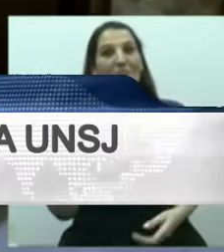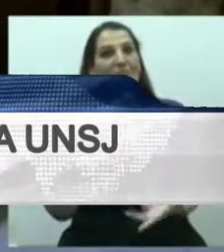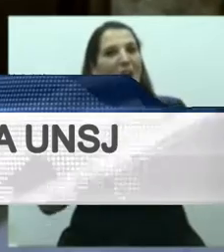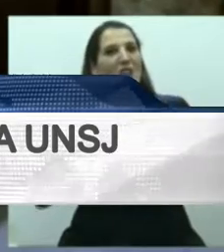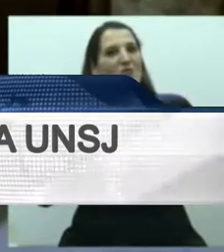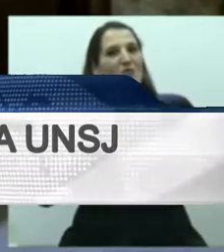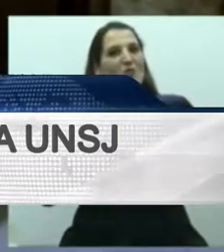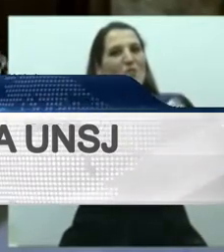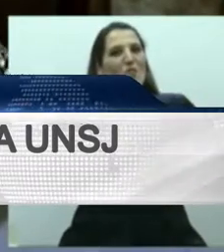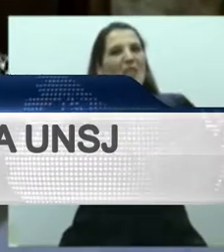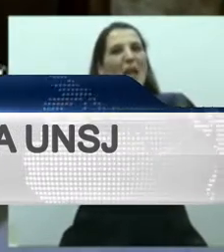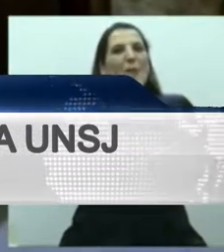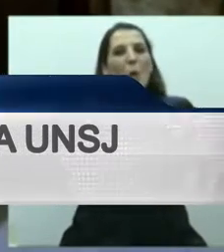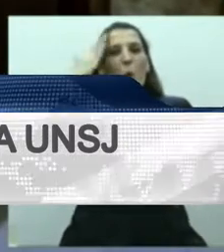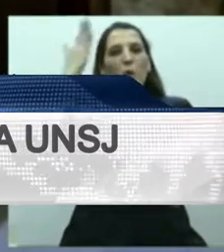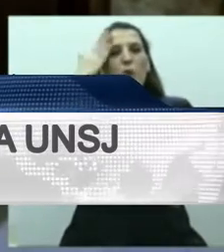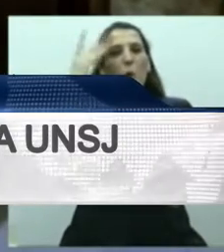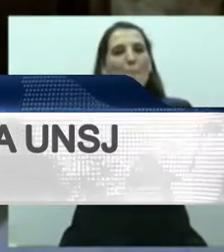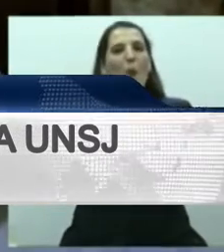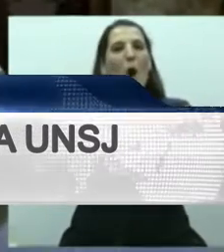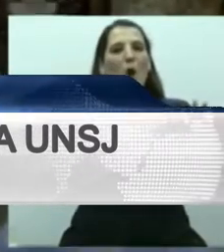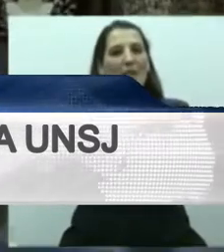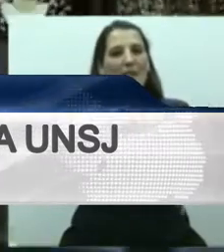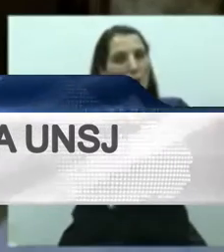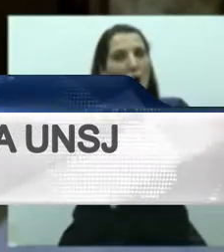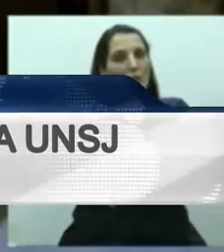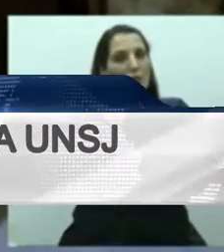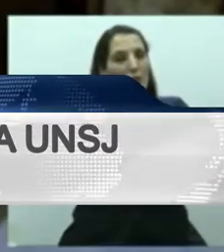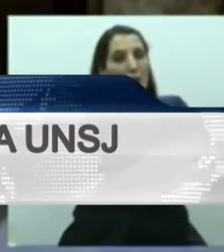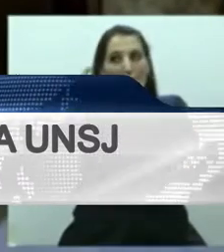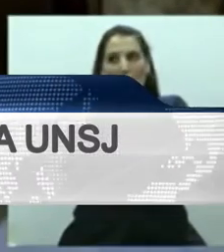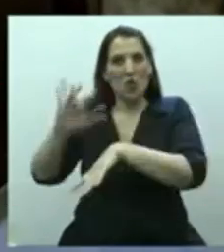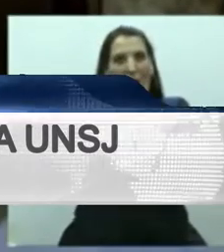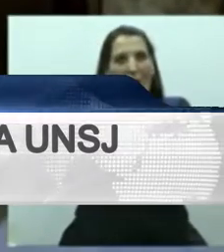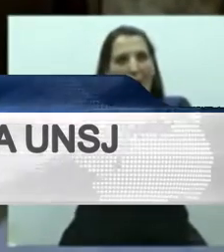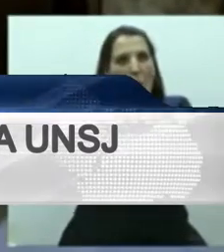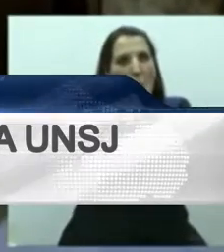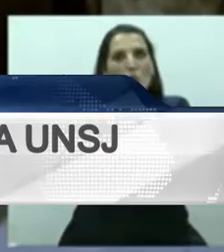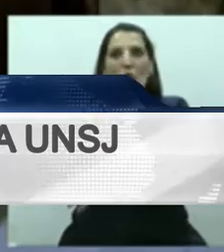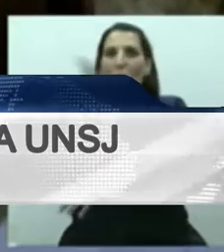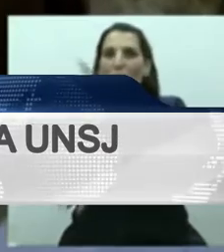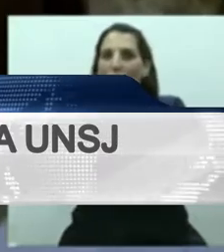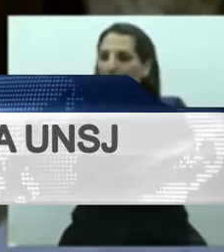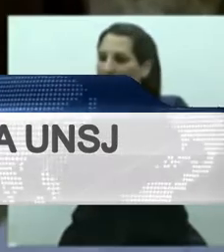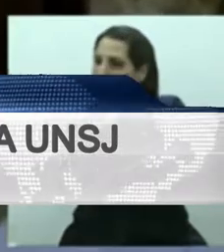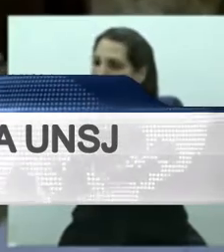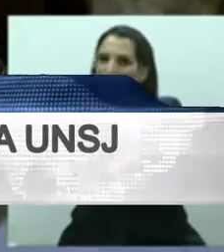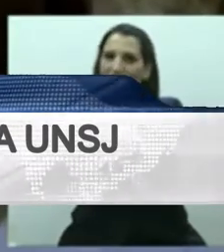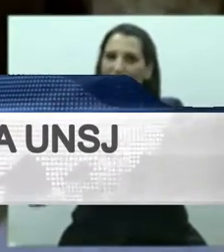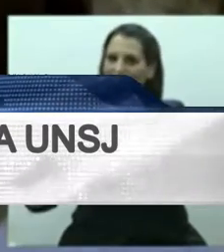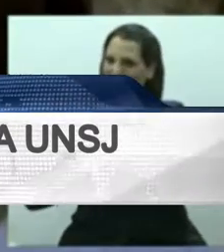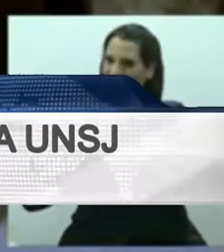estamentos de la universidad y ha sido también aprobado por el Ministerio de Educación en su momento. O sea que